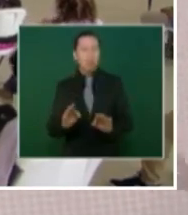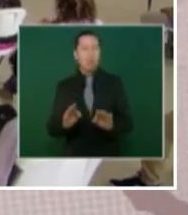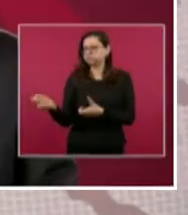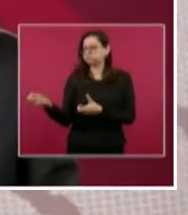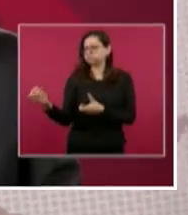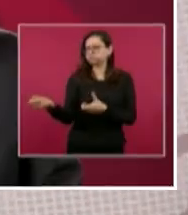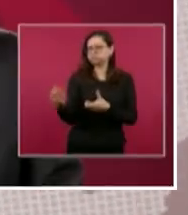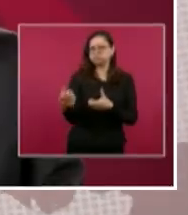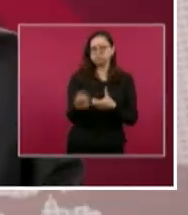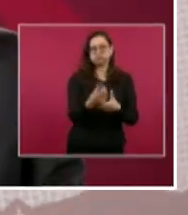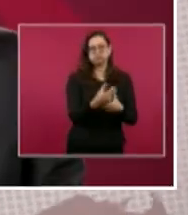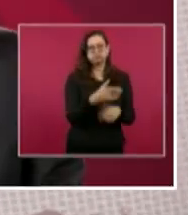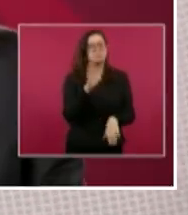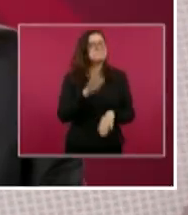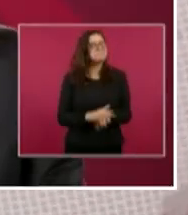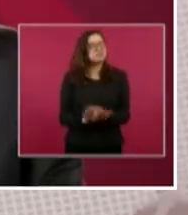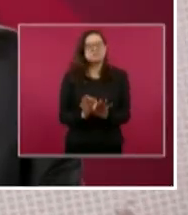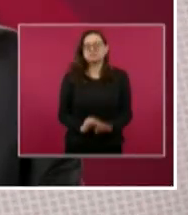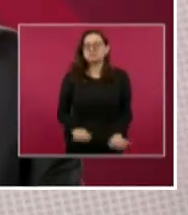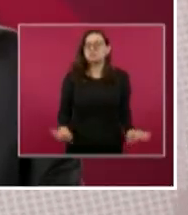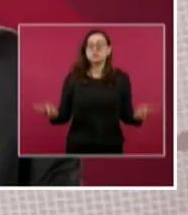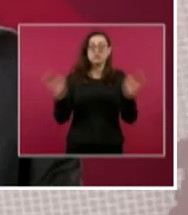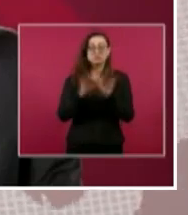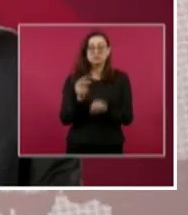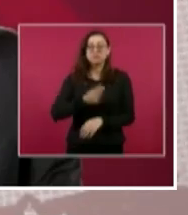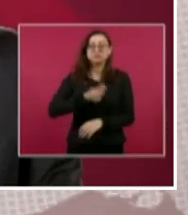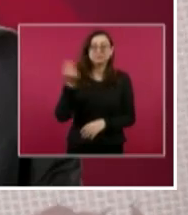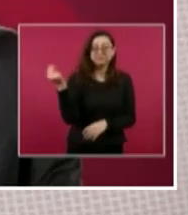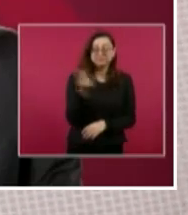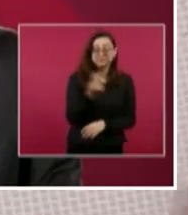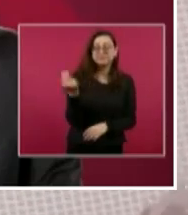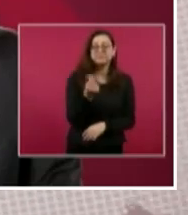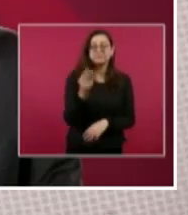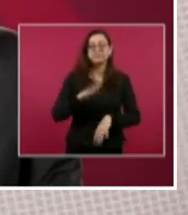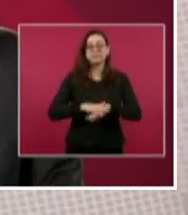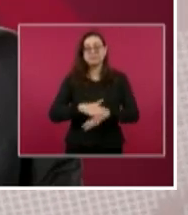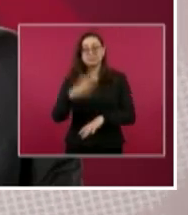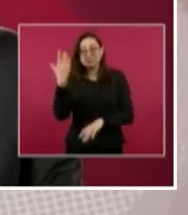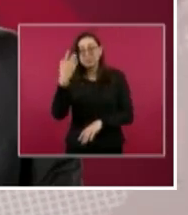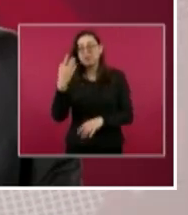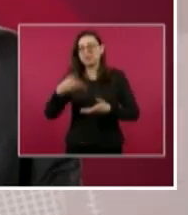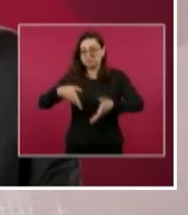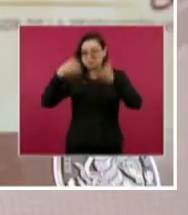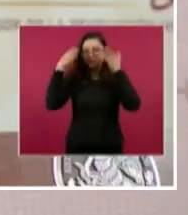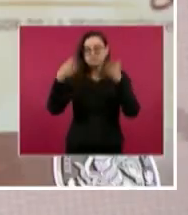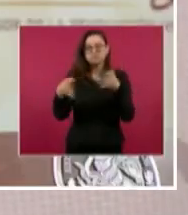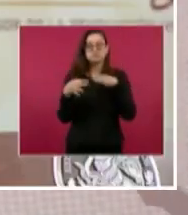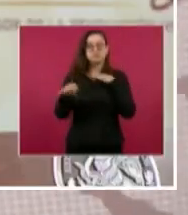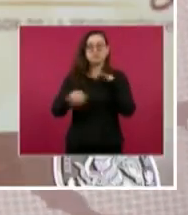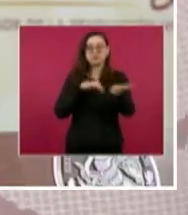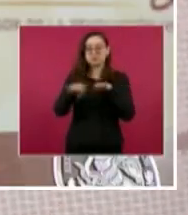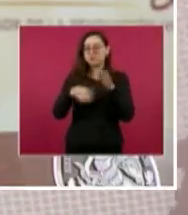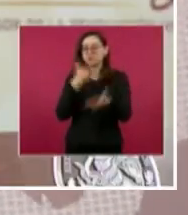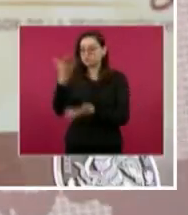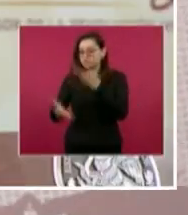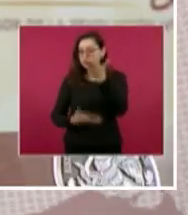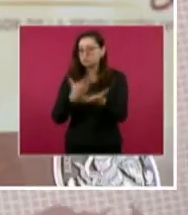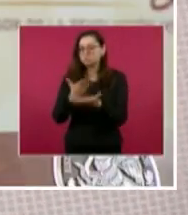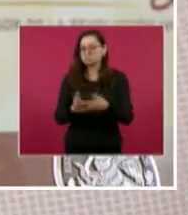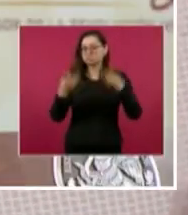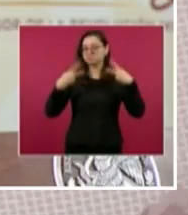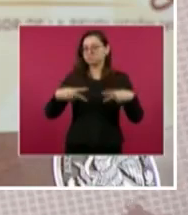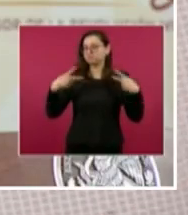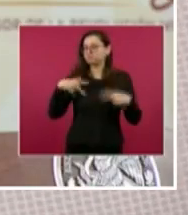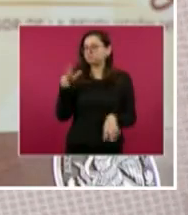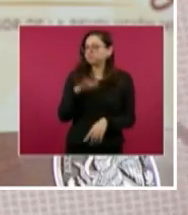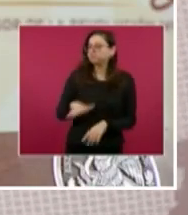al principio lo vi con muy buenos ojos. Dije, pues es un ejercicio democrático, pero sí creo que conforme ha pasado el tiempo se ha vuelto más una